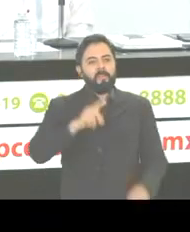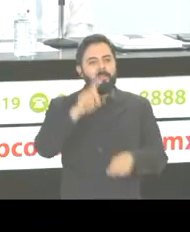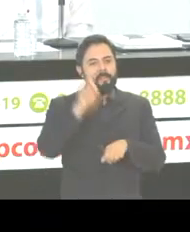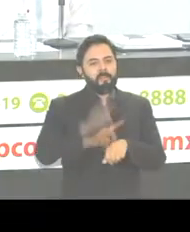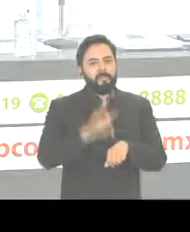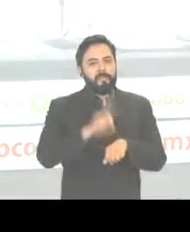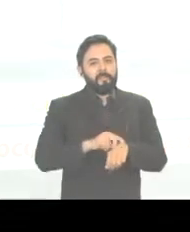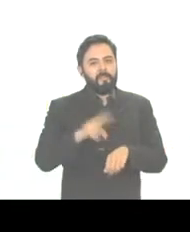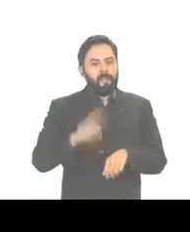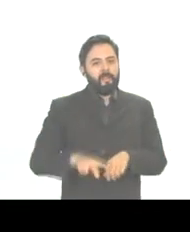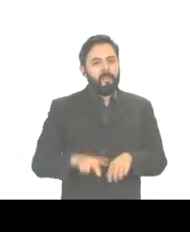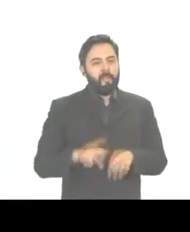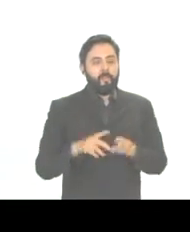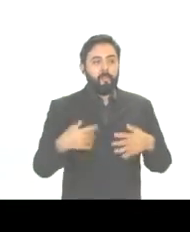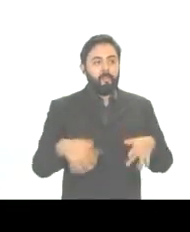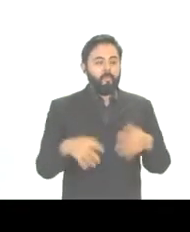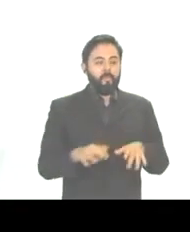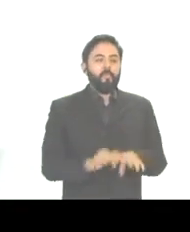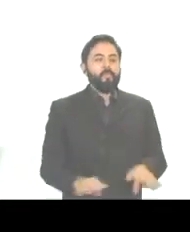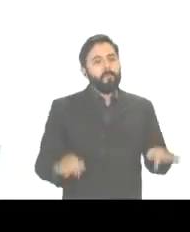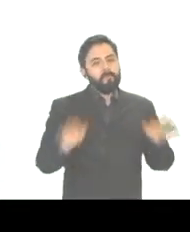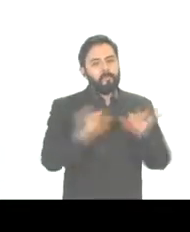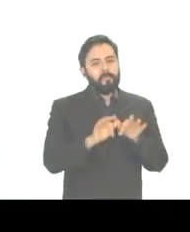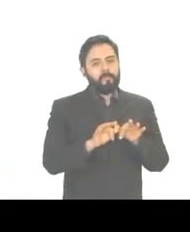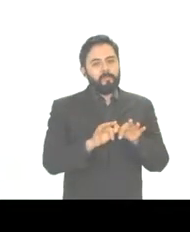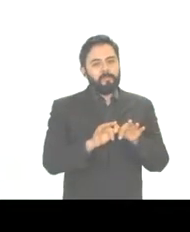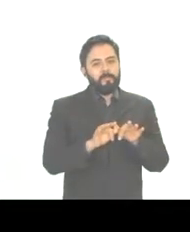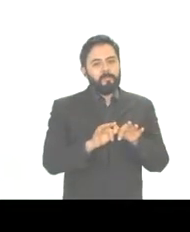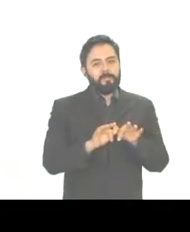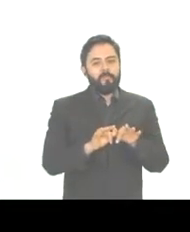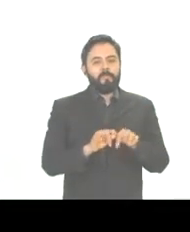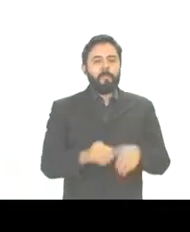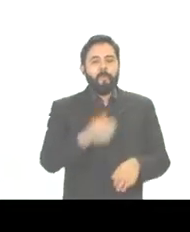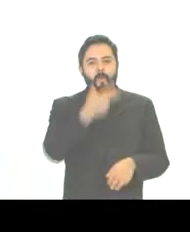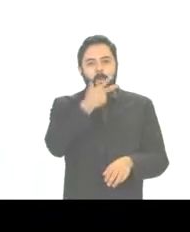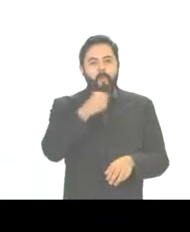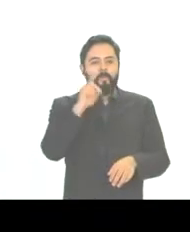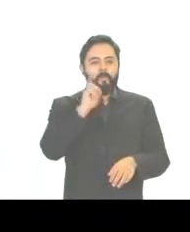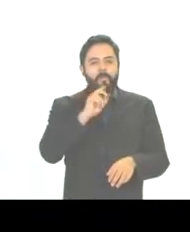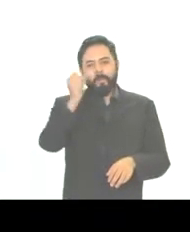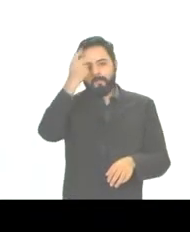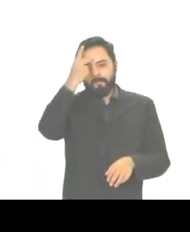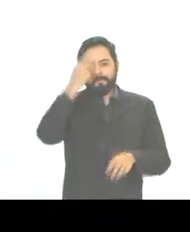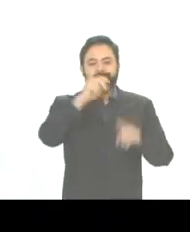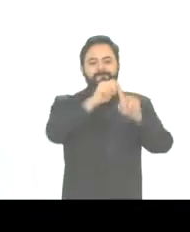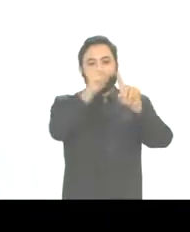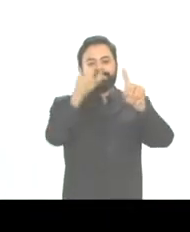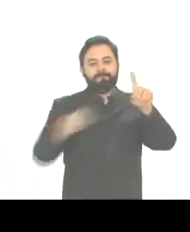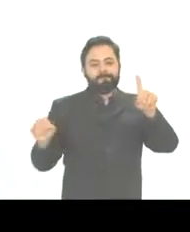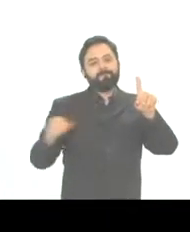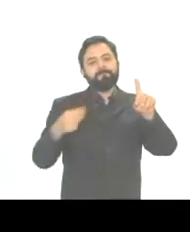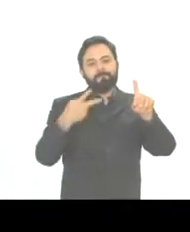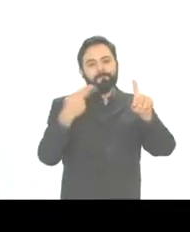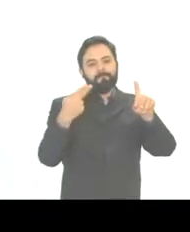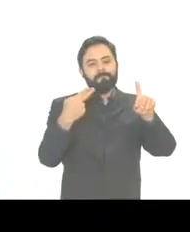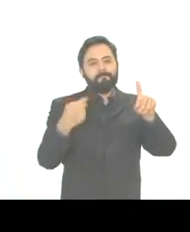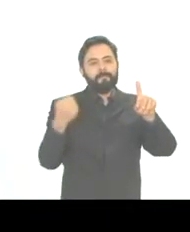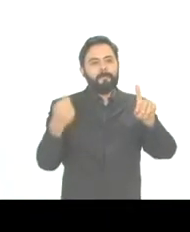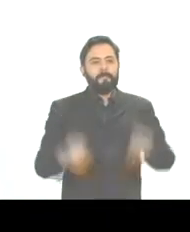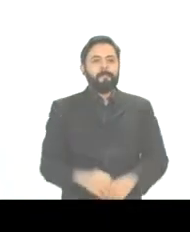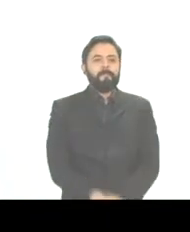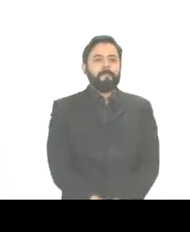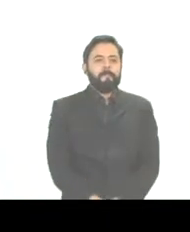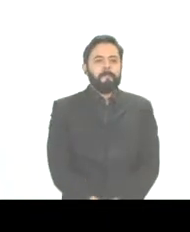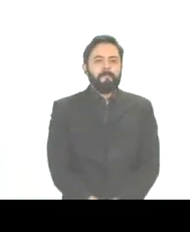muy relevante en la vida de todos las y los potosinos, pero también de los mexicanos, con un